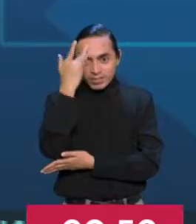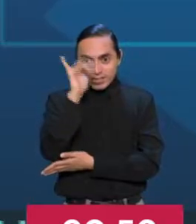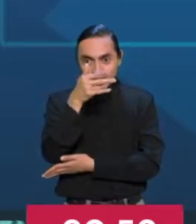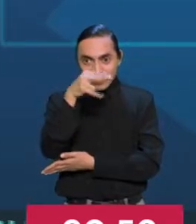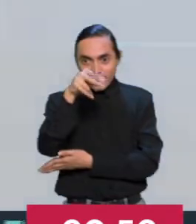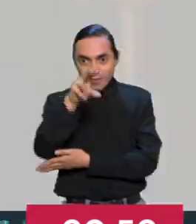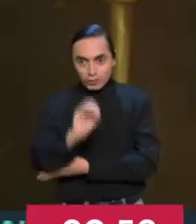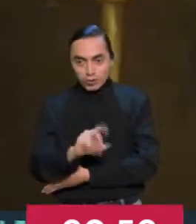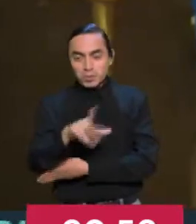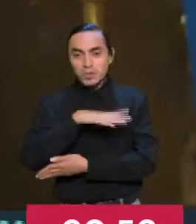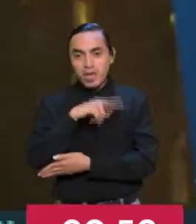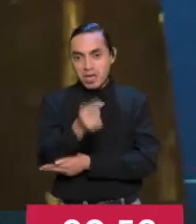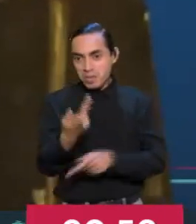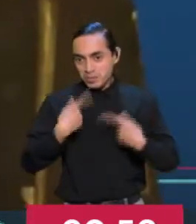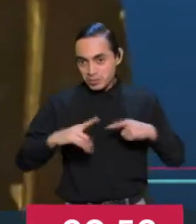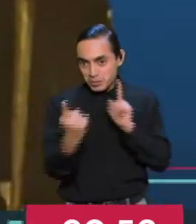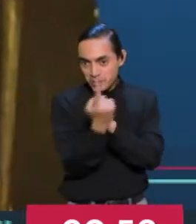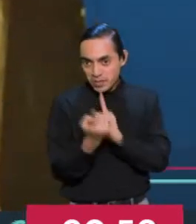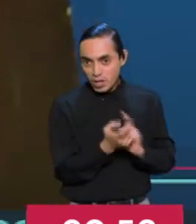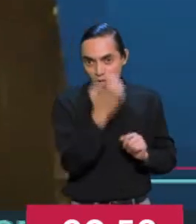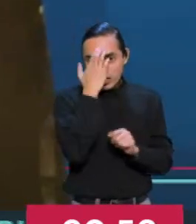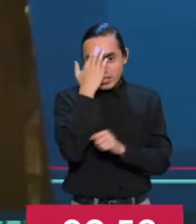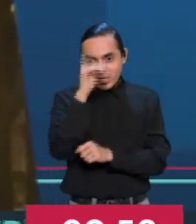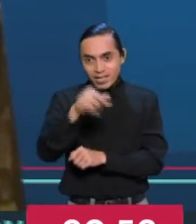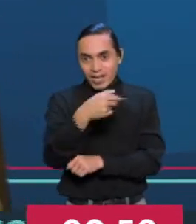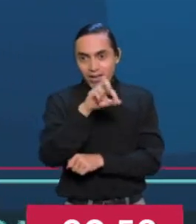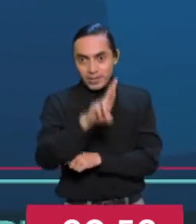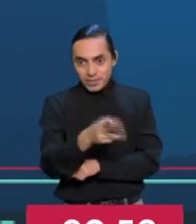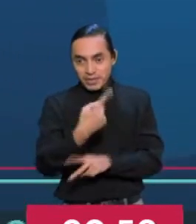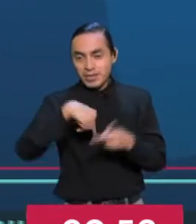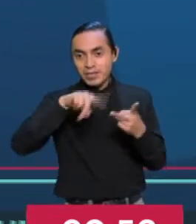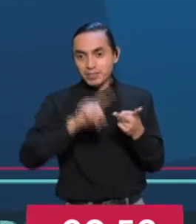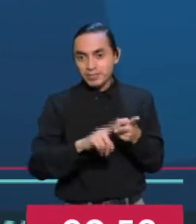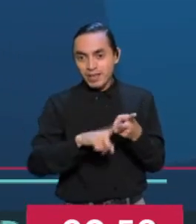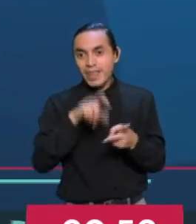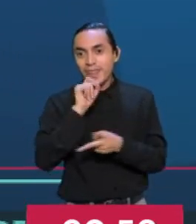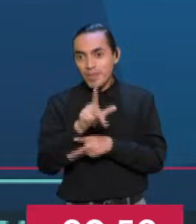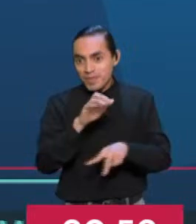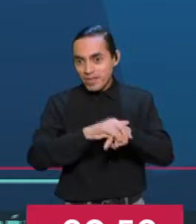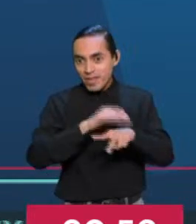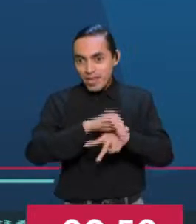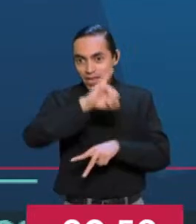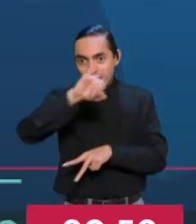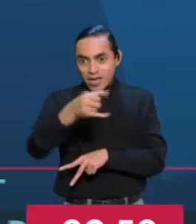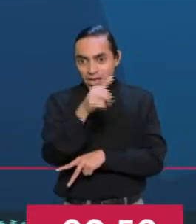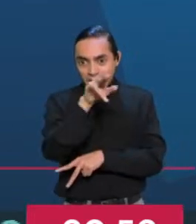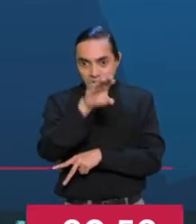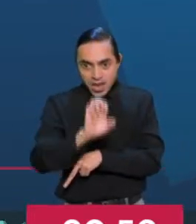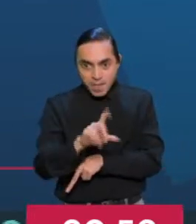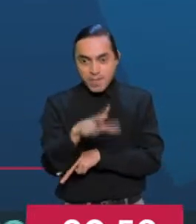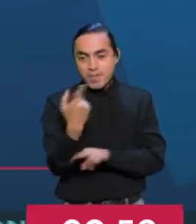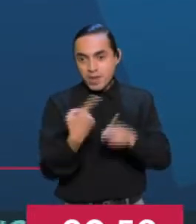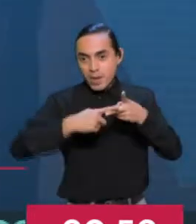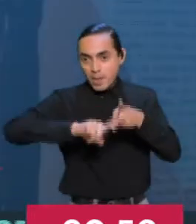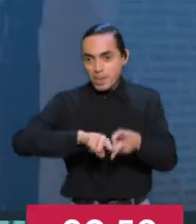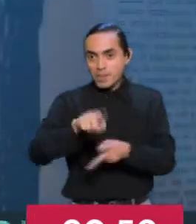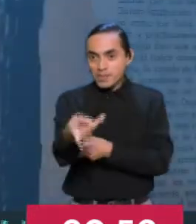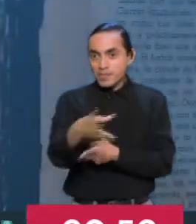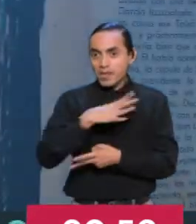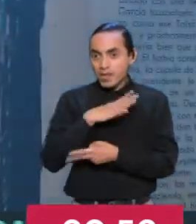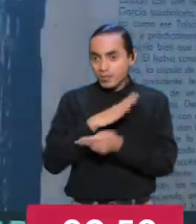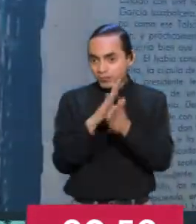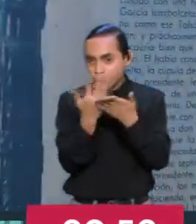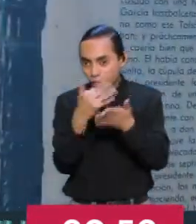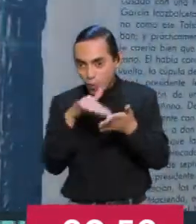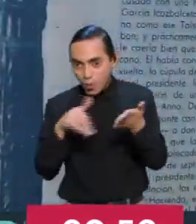varios personajes muy interesantes como Javier Villaurrutia, pero también se hace muy amigo de Jaime Torres Bodet y empieza a incursionar en el mundo literario